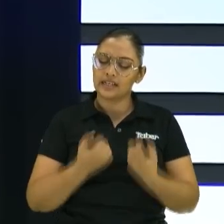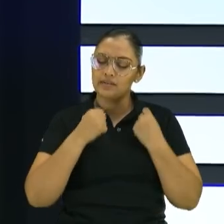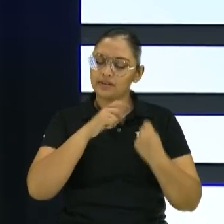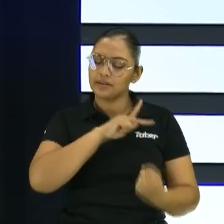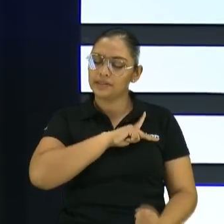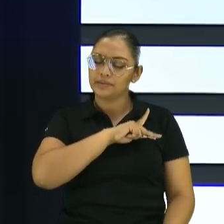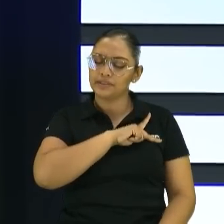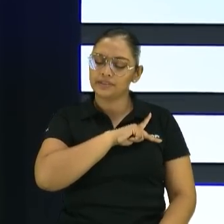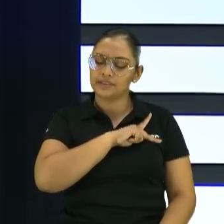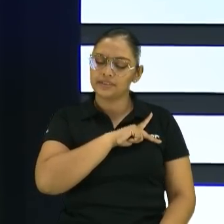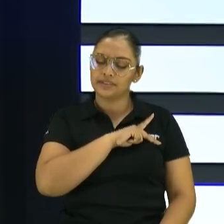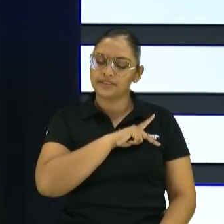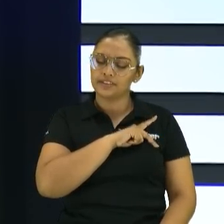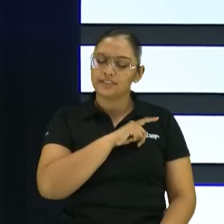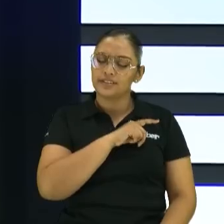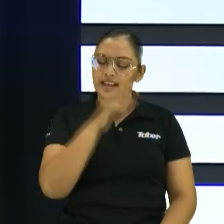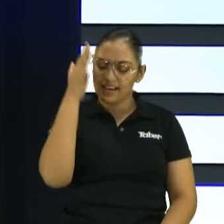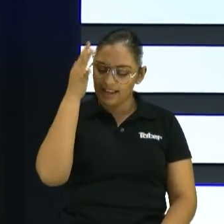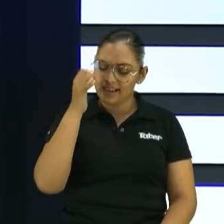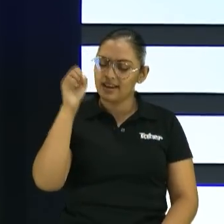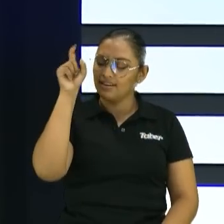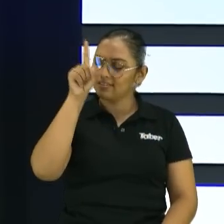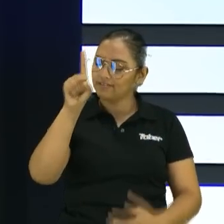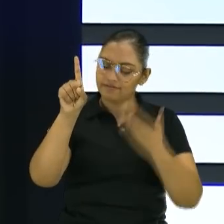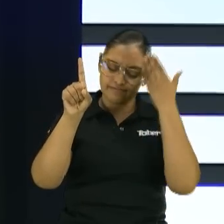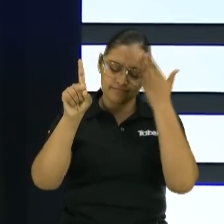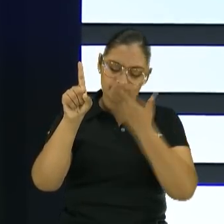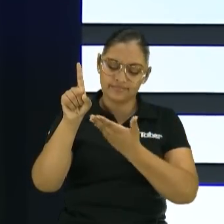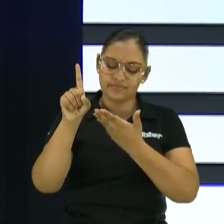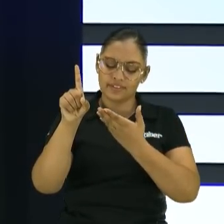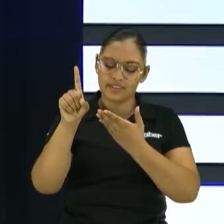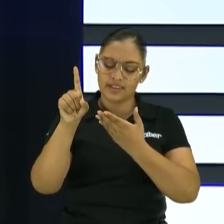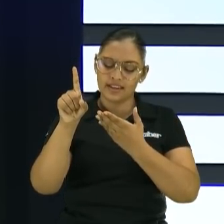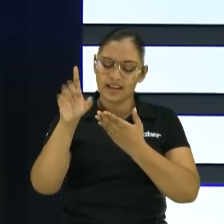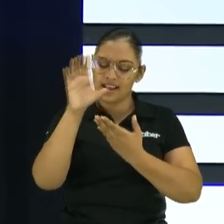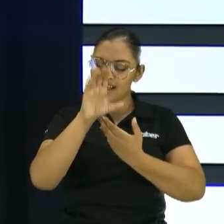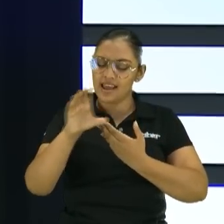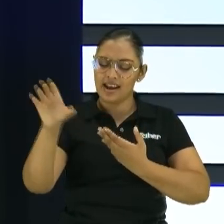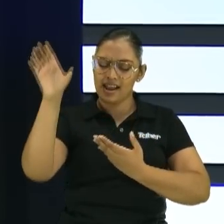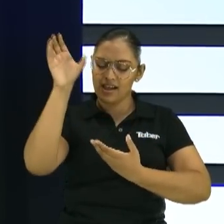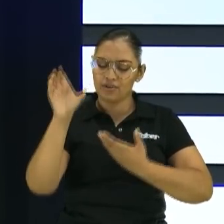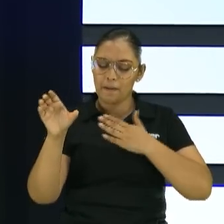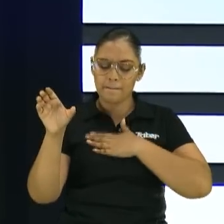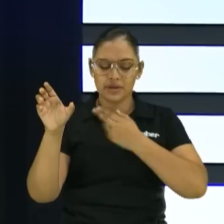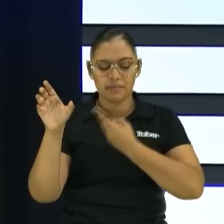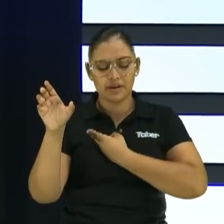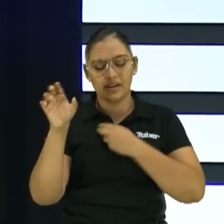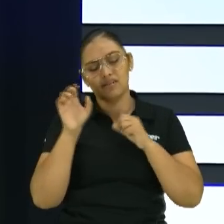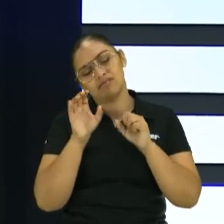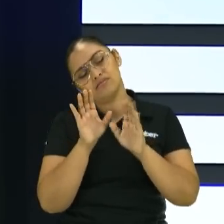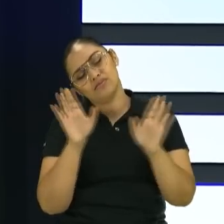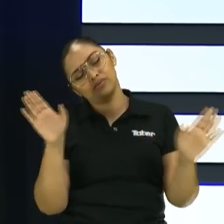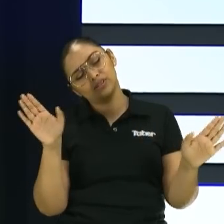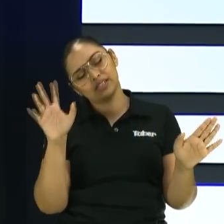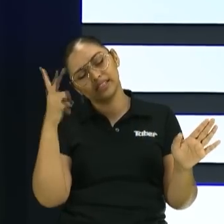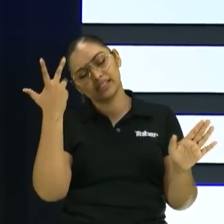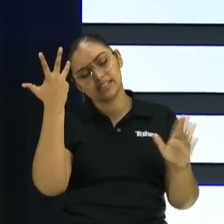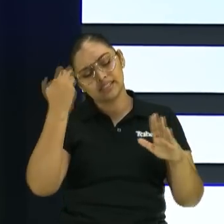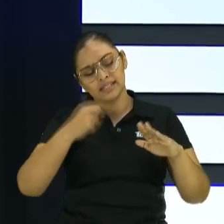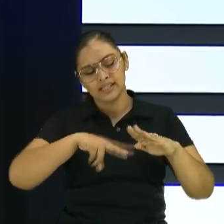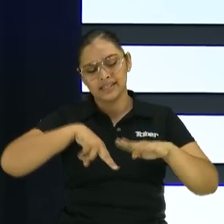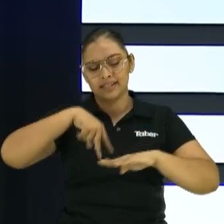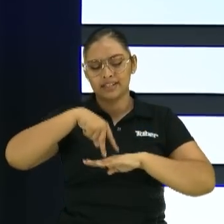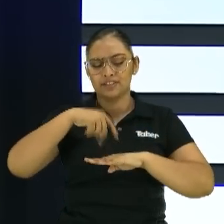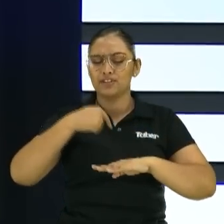personal yo creo que eres Dios que moriste en la cruz por mis pecados y resucitaste el tercer día me